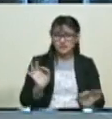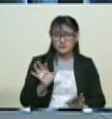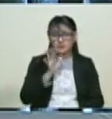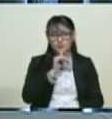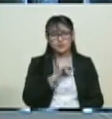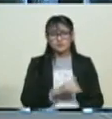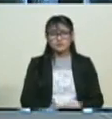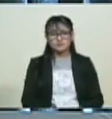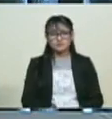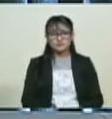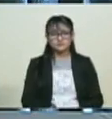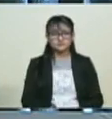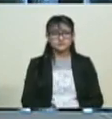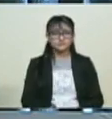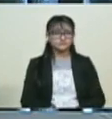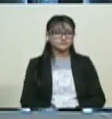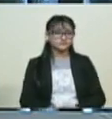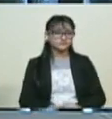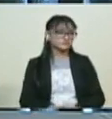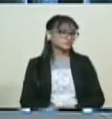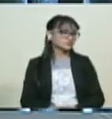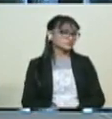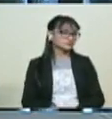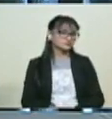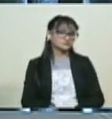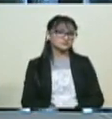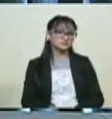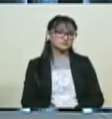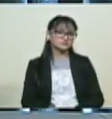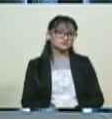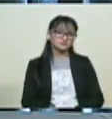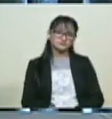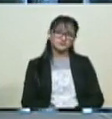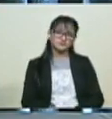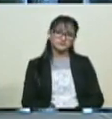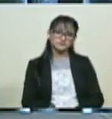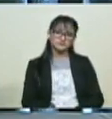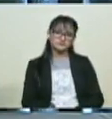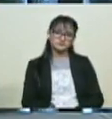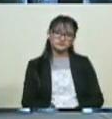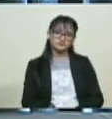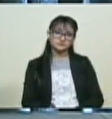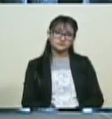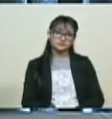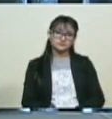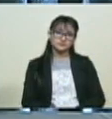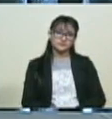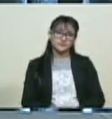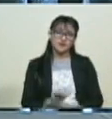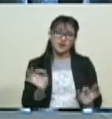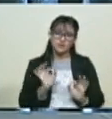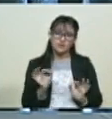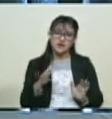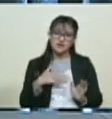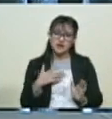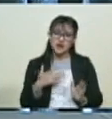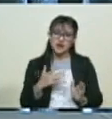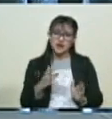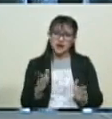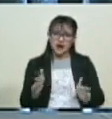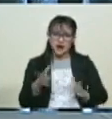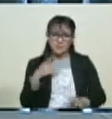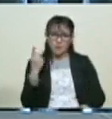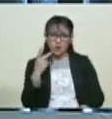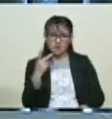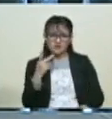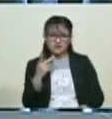no lo ha sido el camino de los que aspiran a ascender a la política el camino de